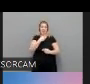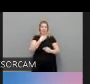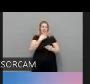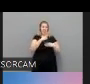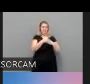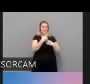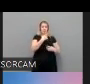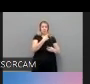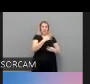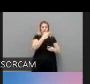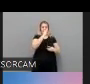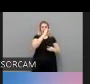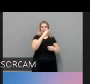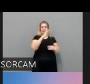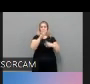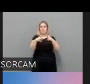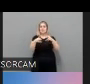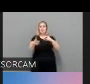personas con parálisis cerebral.